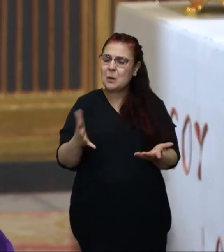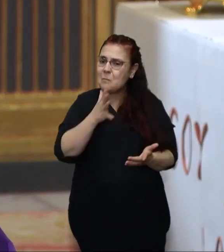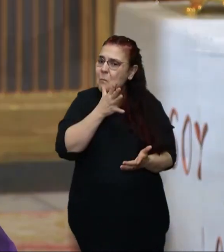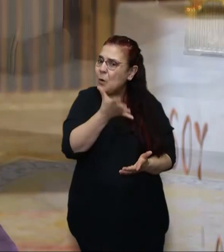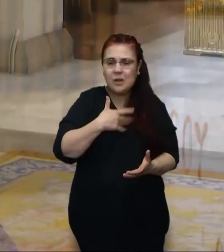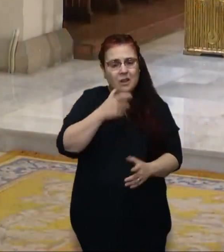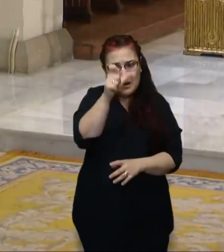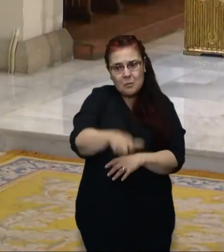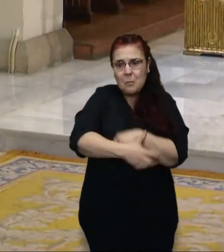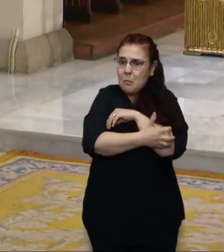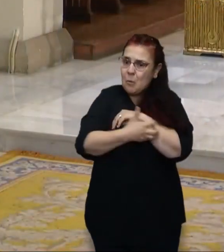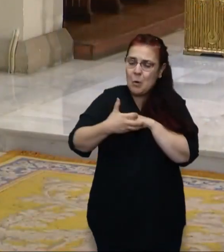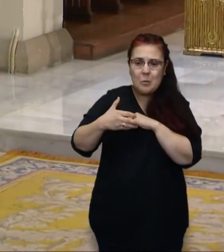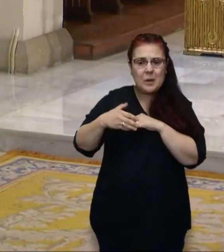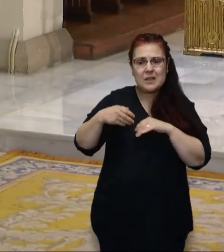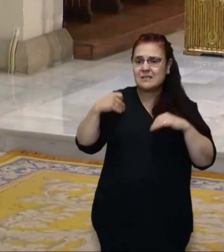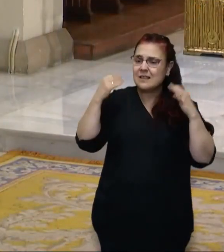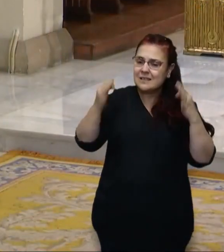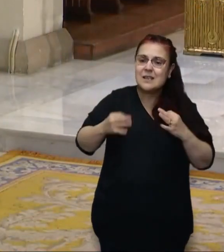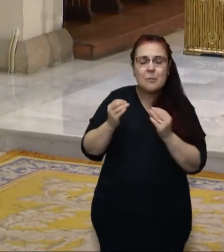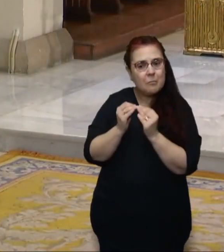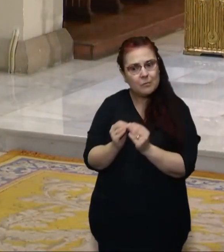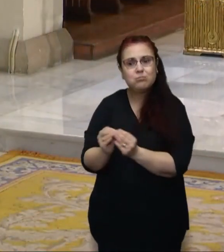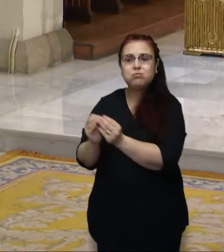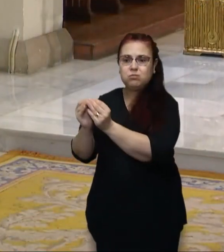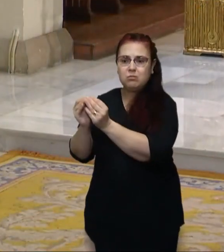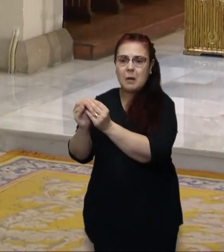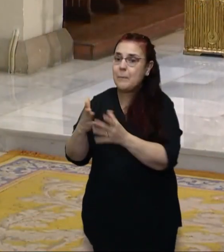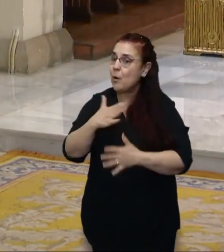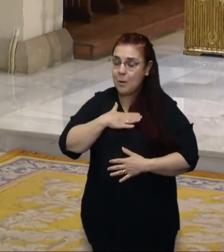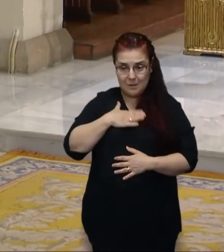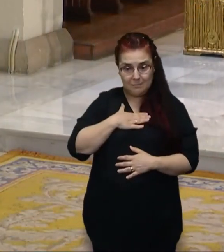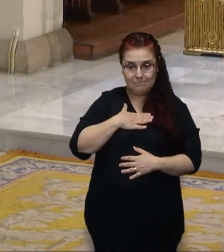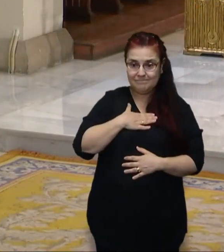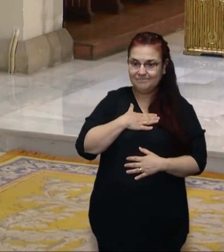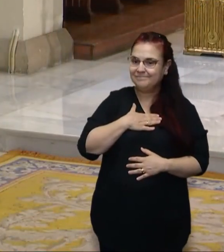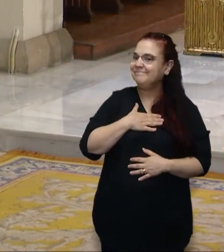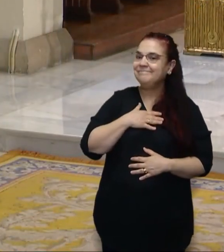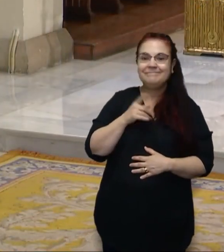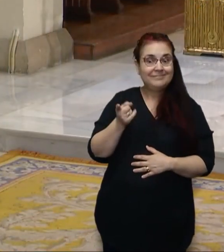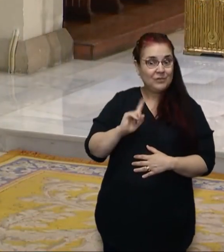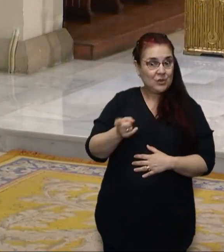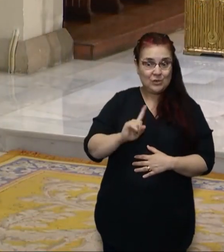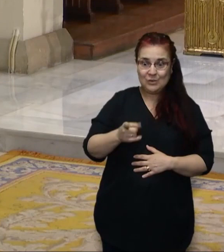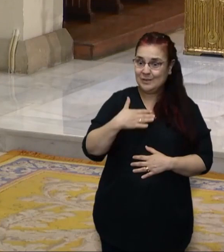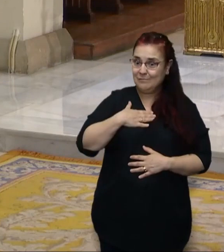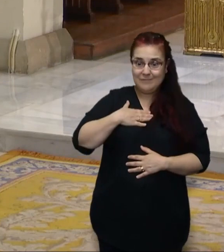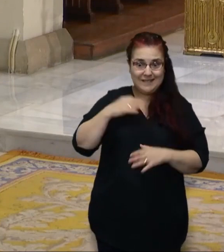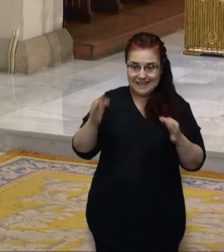los pobres los tenéis siempre con vosotros, pero a mí no siempre me tenéis».